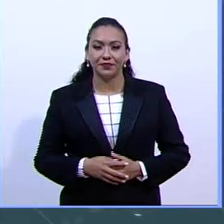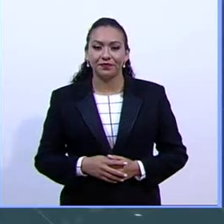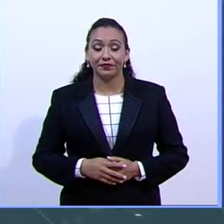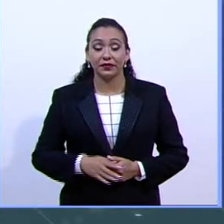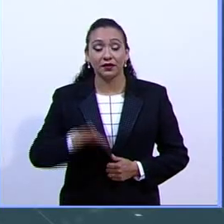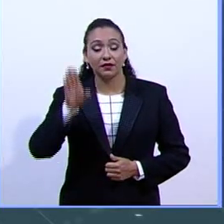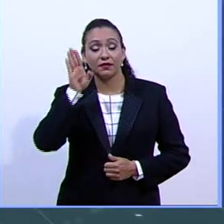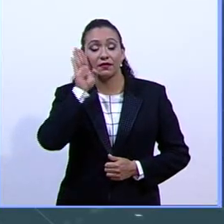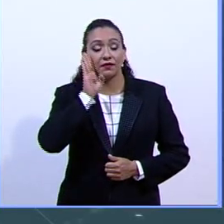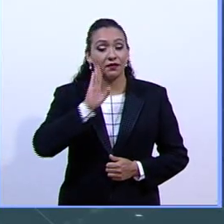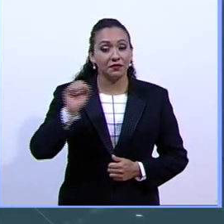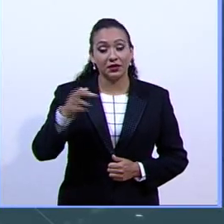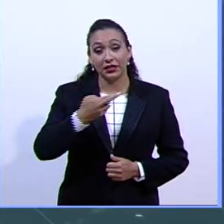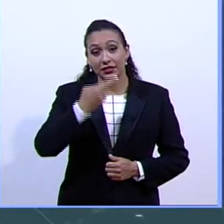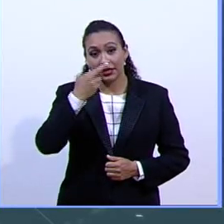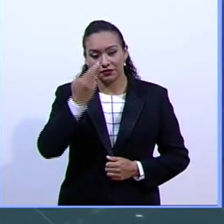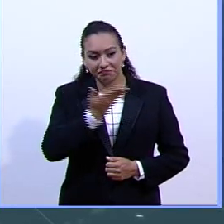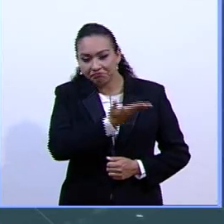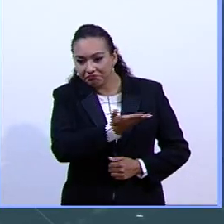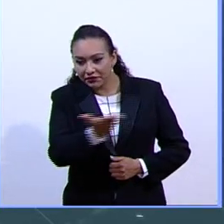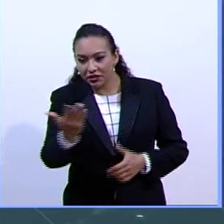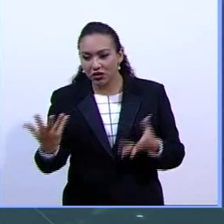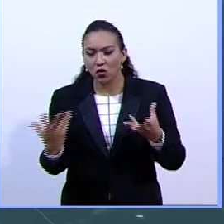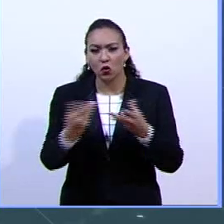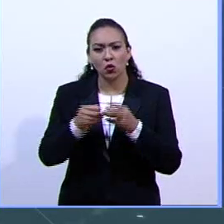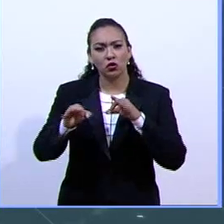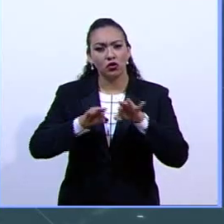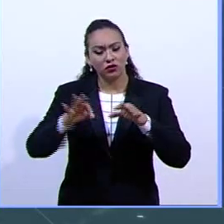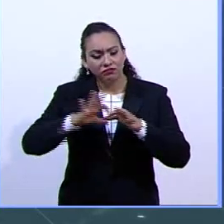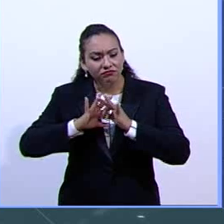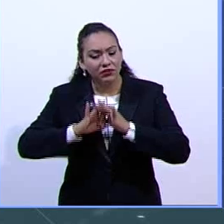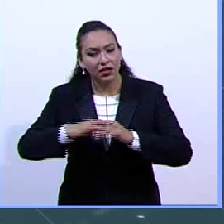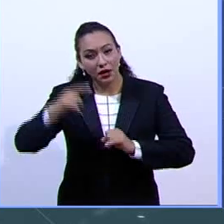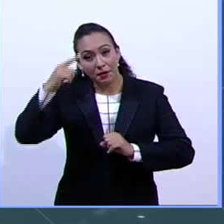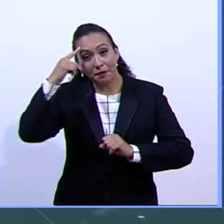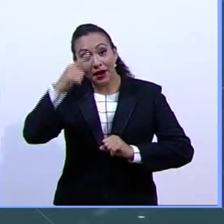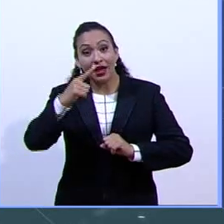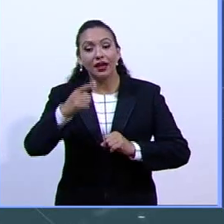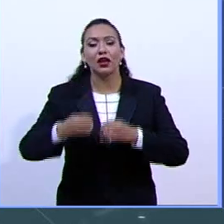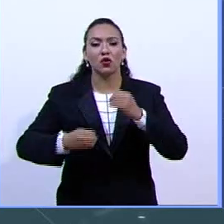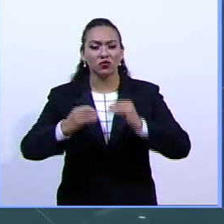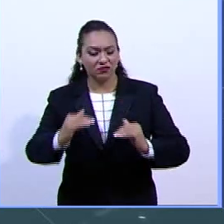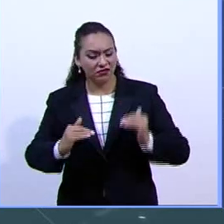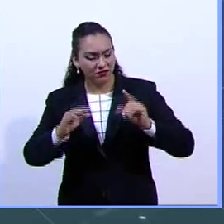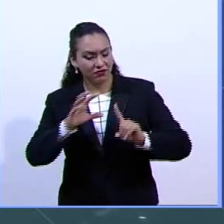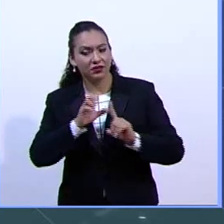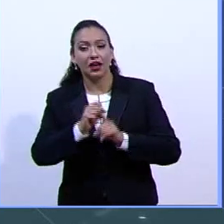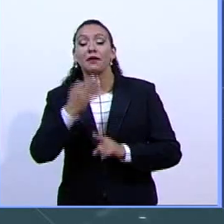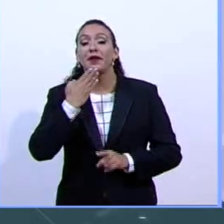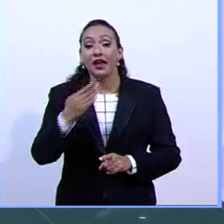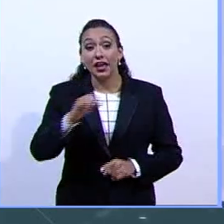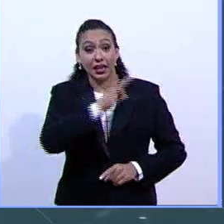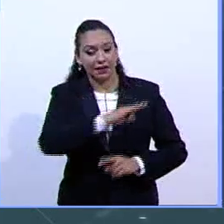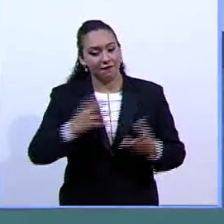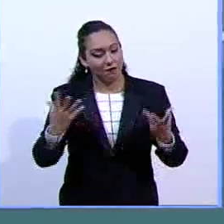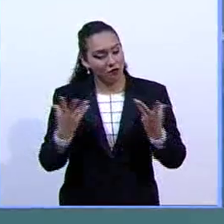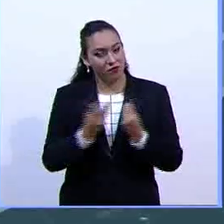Ríos Farjat llamó a trabajar para erradicar la violencia, alcanzar la plenitud y la felicidad como sociedad.